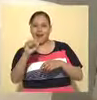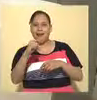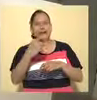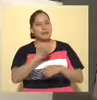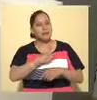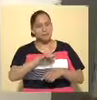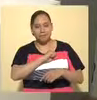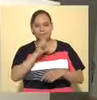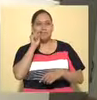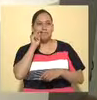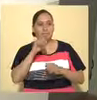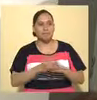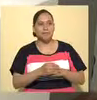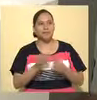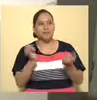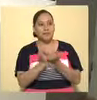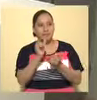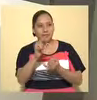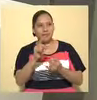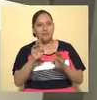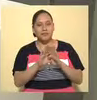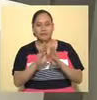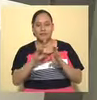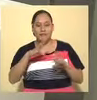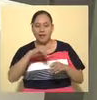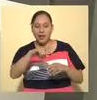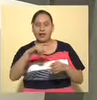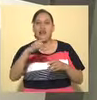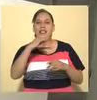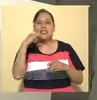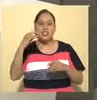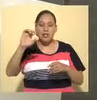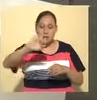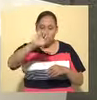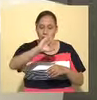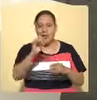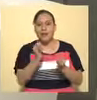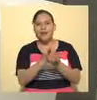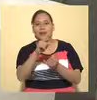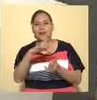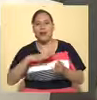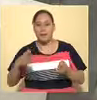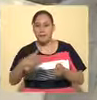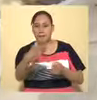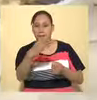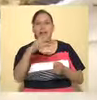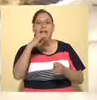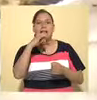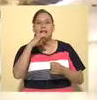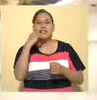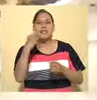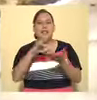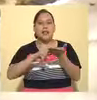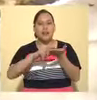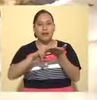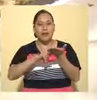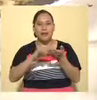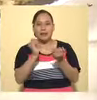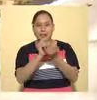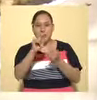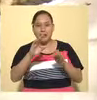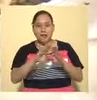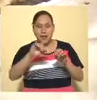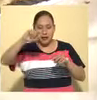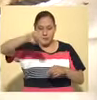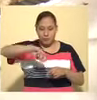sano mañana. Uh-huh. Y obviamente con un aderezo de chile piquín. Va a haber también pescado en salsa de aguacate y brochetas de frutas